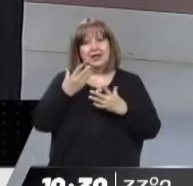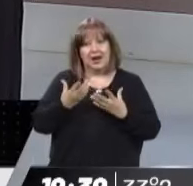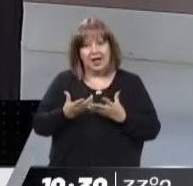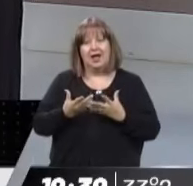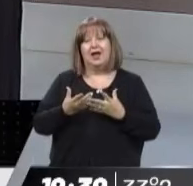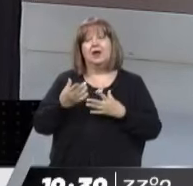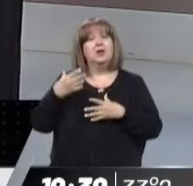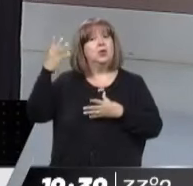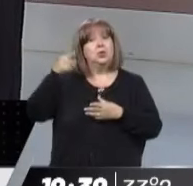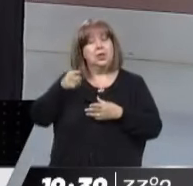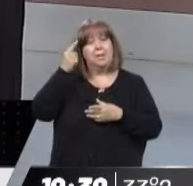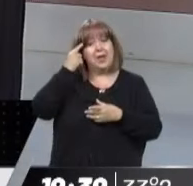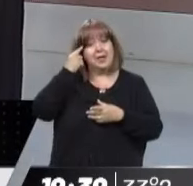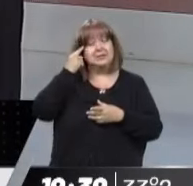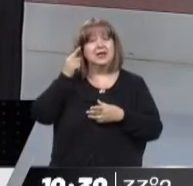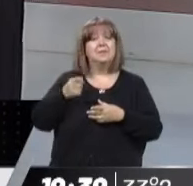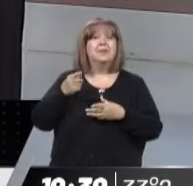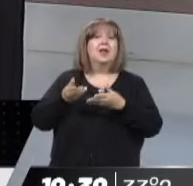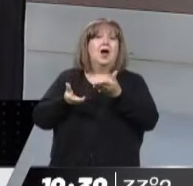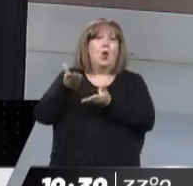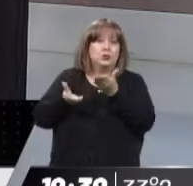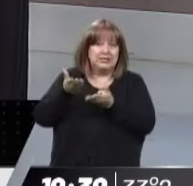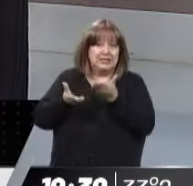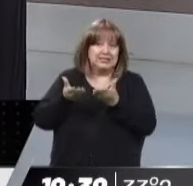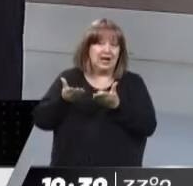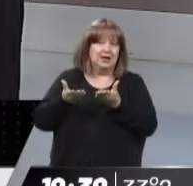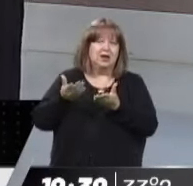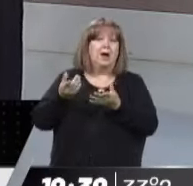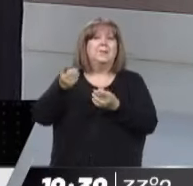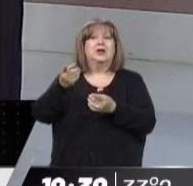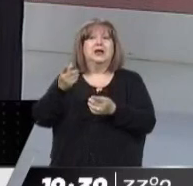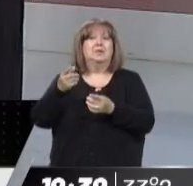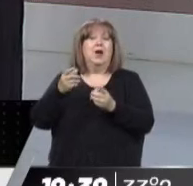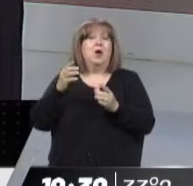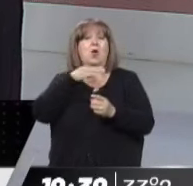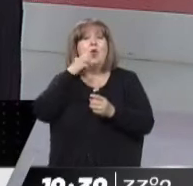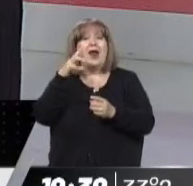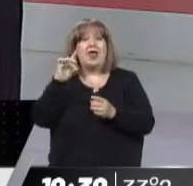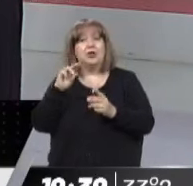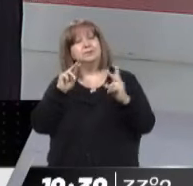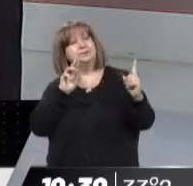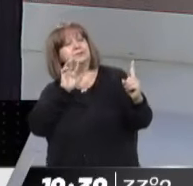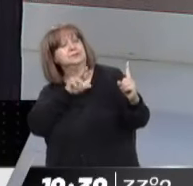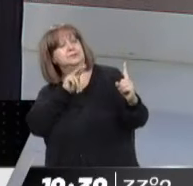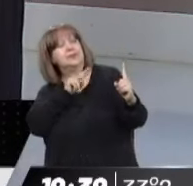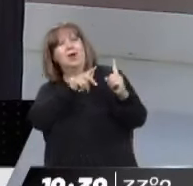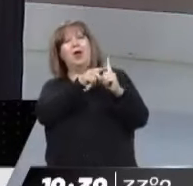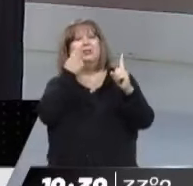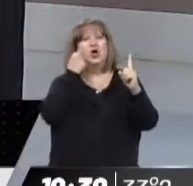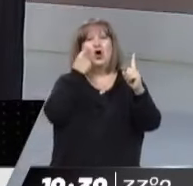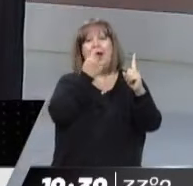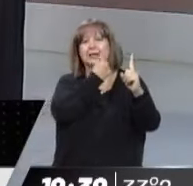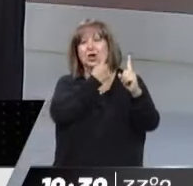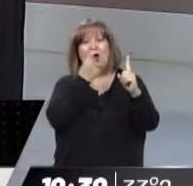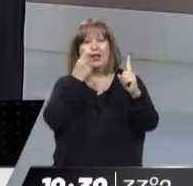ustedes teman que no se cumpla la justicia que tiene que ser, que por la muerte de Luciano. La gente que... No, él